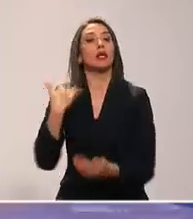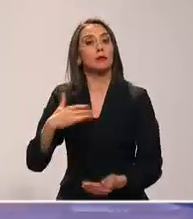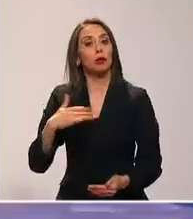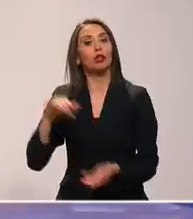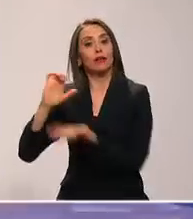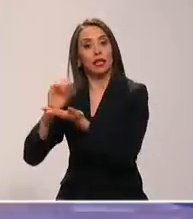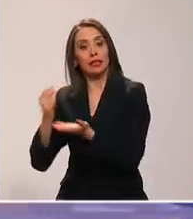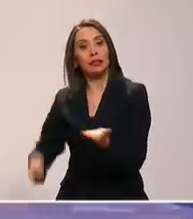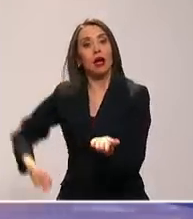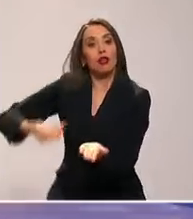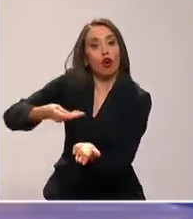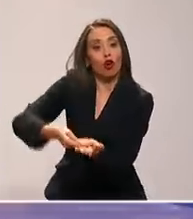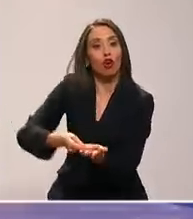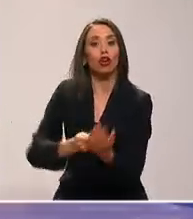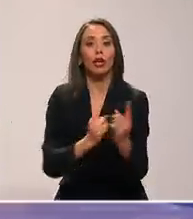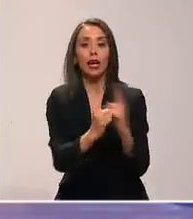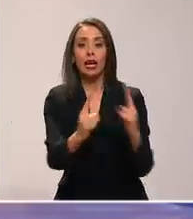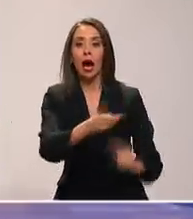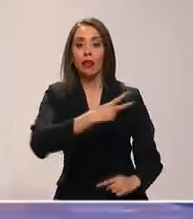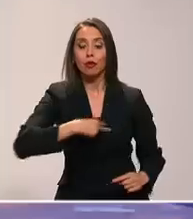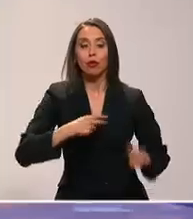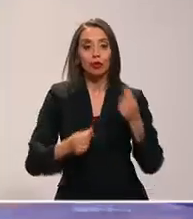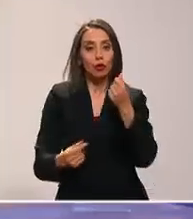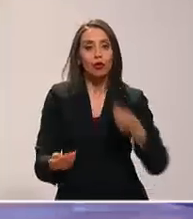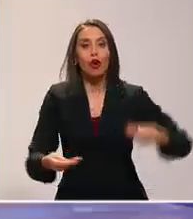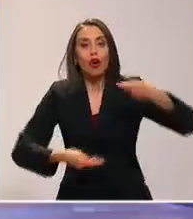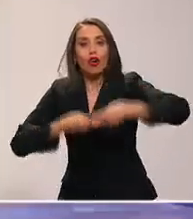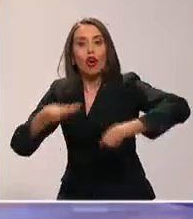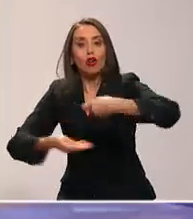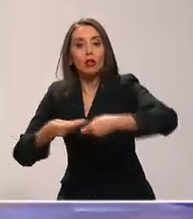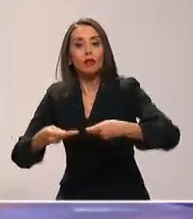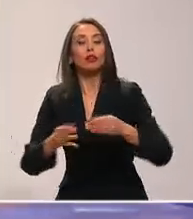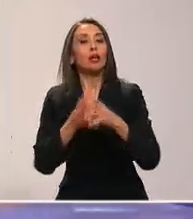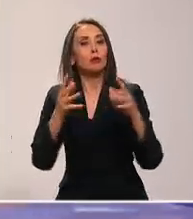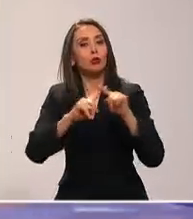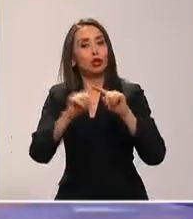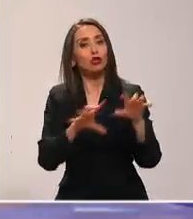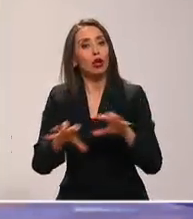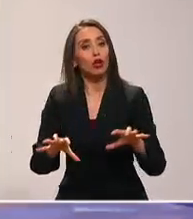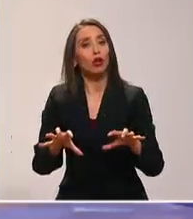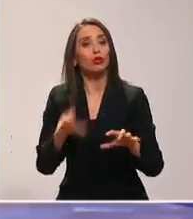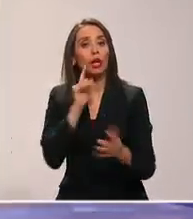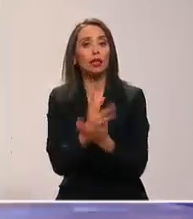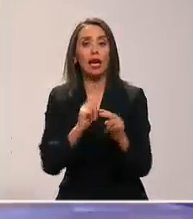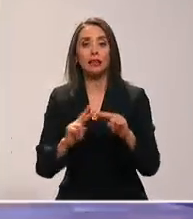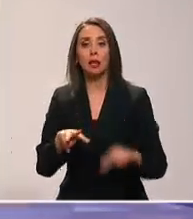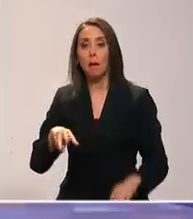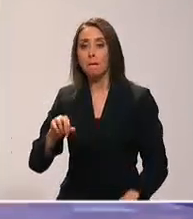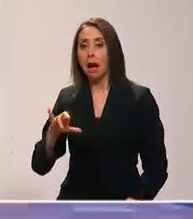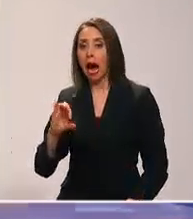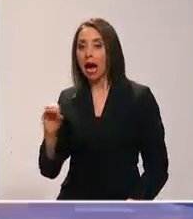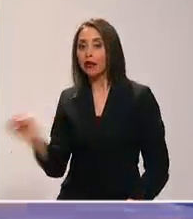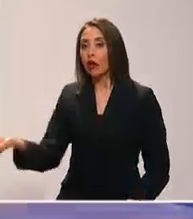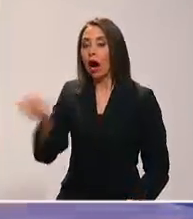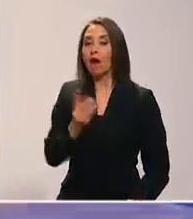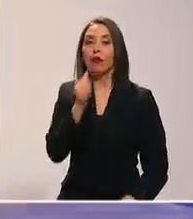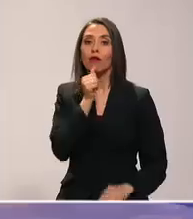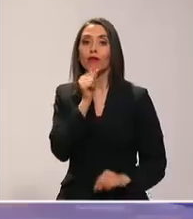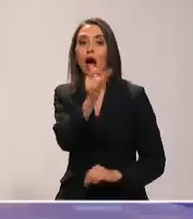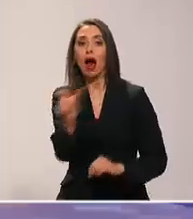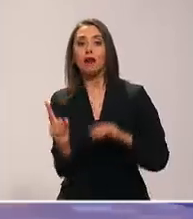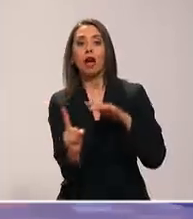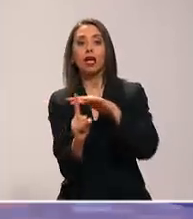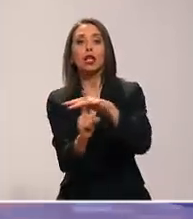se coloque, pero que también cada uno de nosotros contribuya. Tenemos muchas más cosas que hacer. Mario también nos hablaba de la falta de